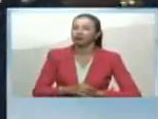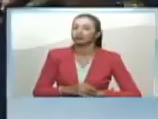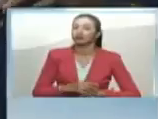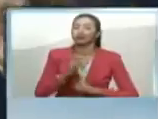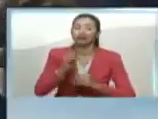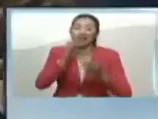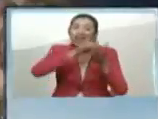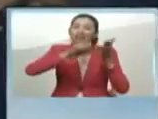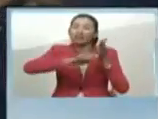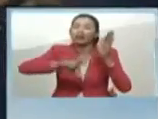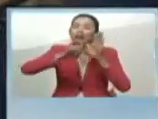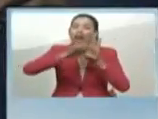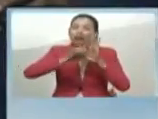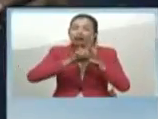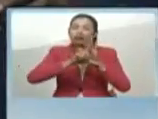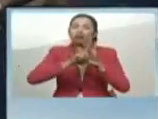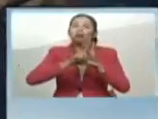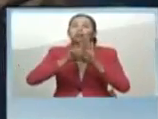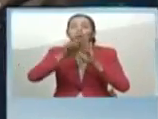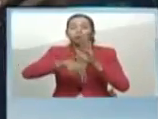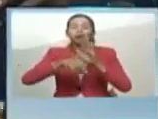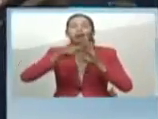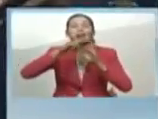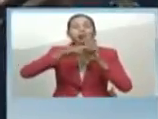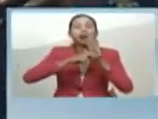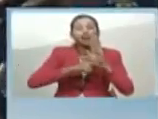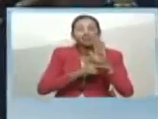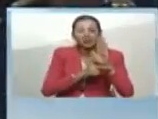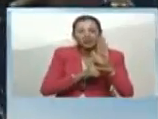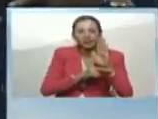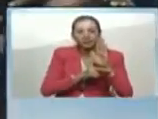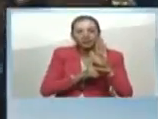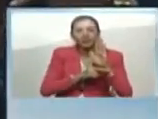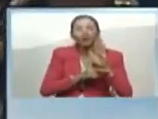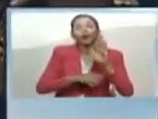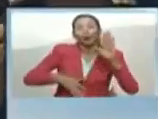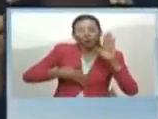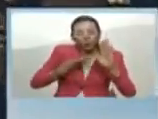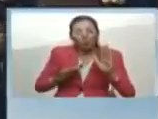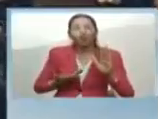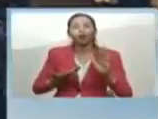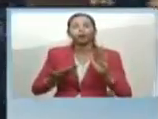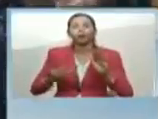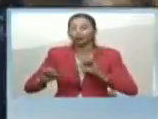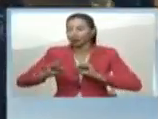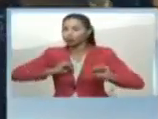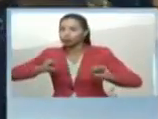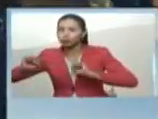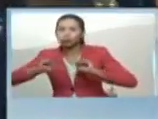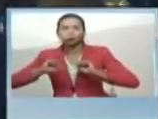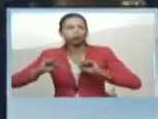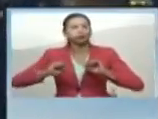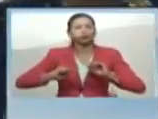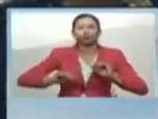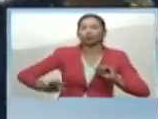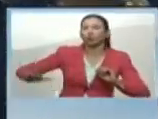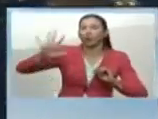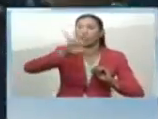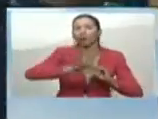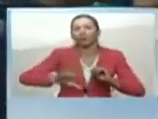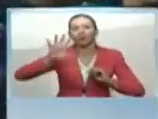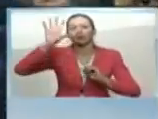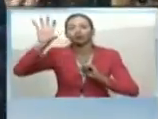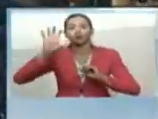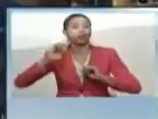ley con su respectivo reglamento para que podamos nosotros desplazarnos en todo el país sin